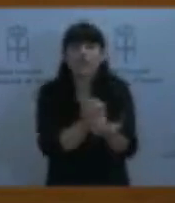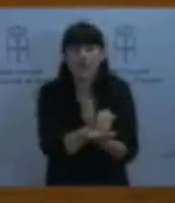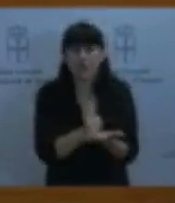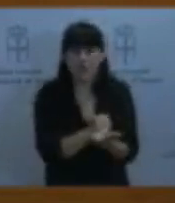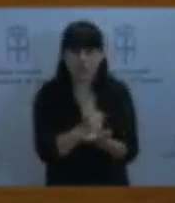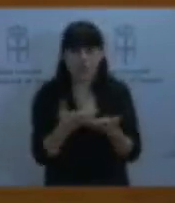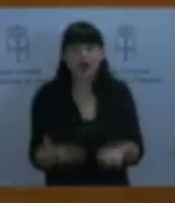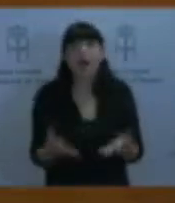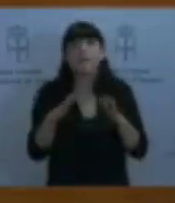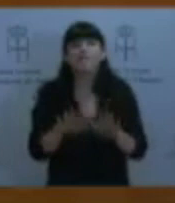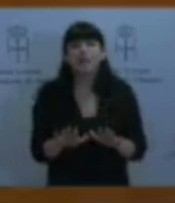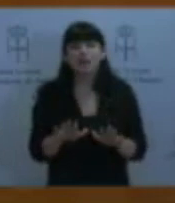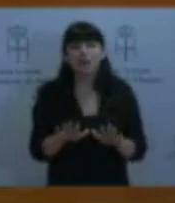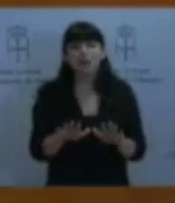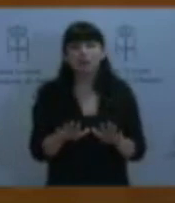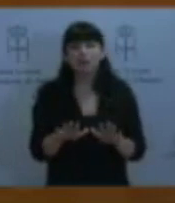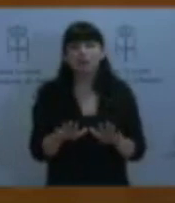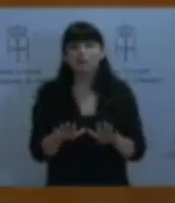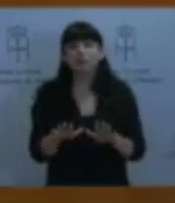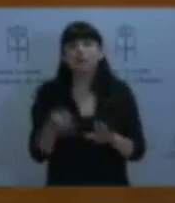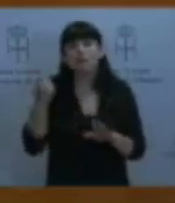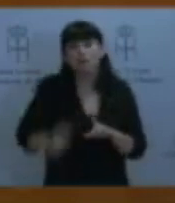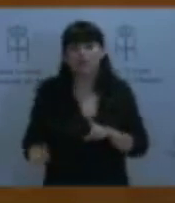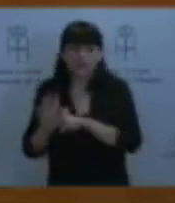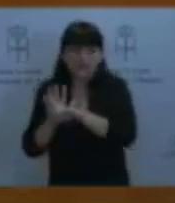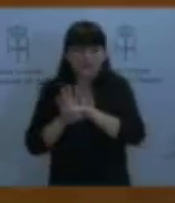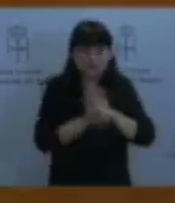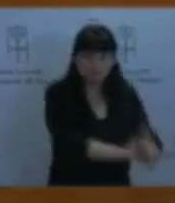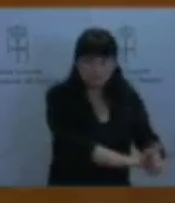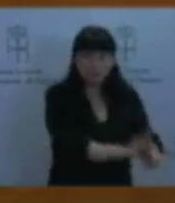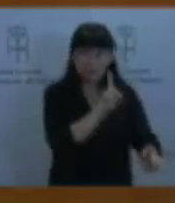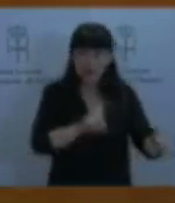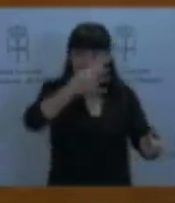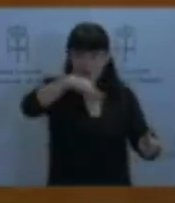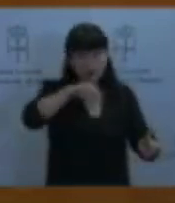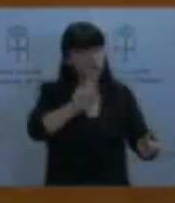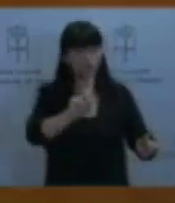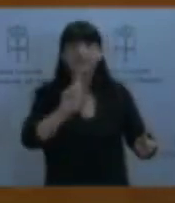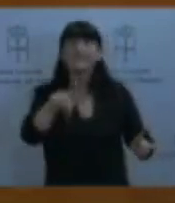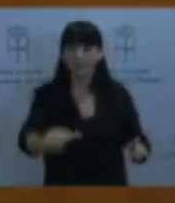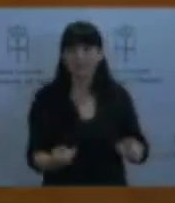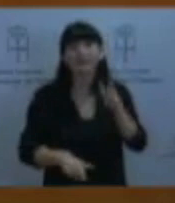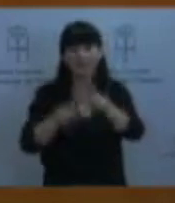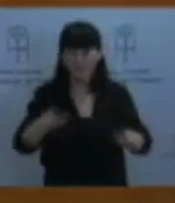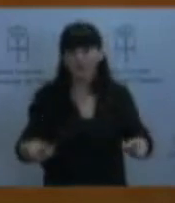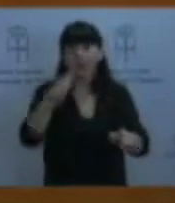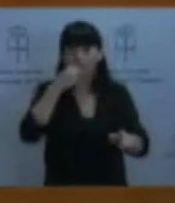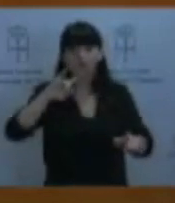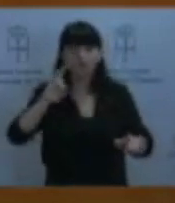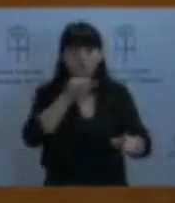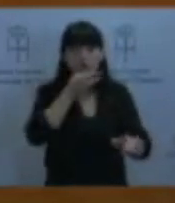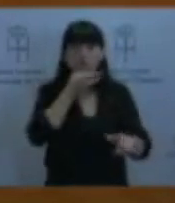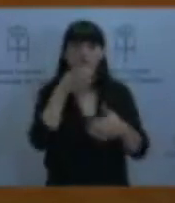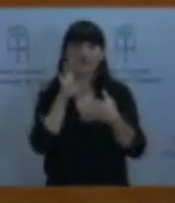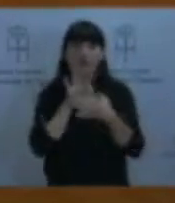la exclusión profesional de la nutrición y dietética es el problema. Sabemos también que la mala alimentación está ligada a las rentas